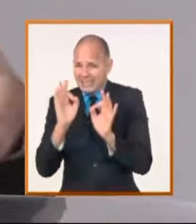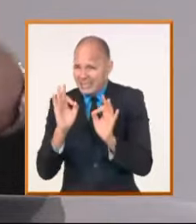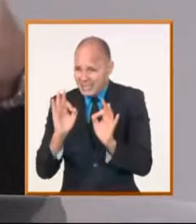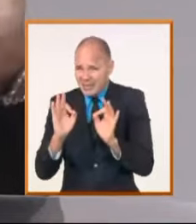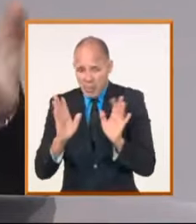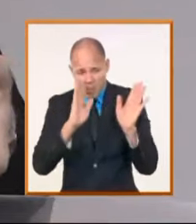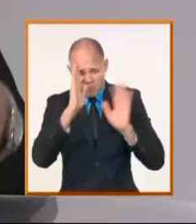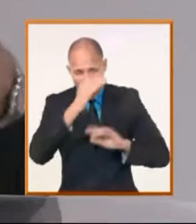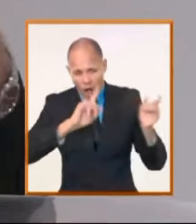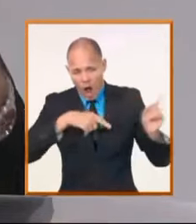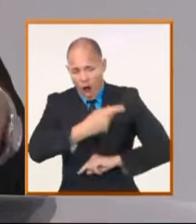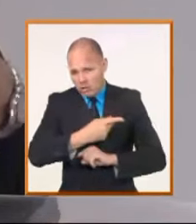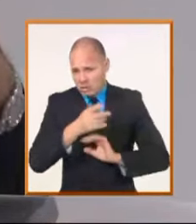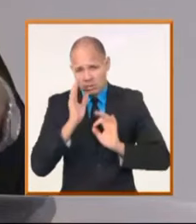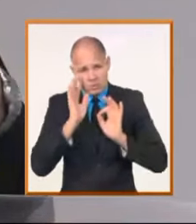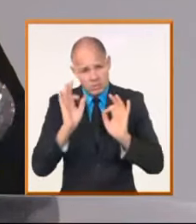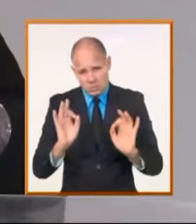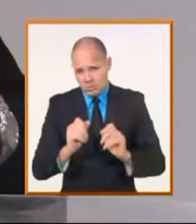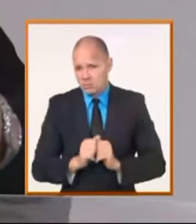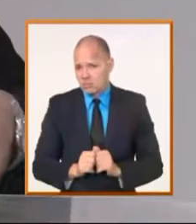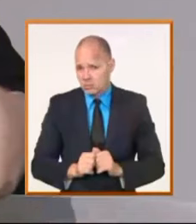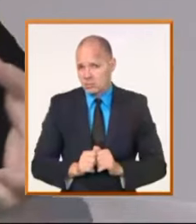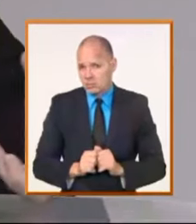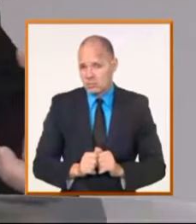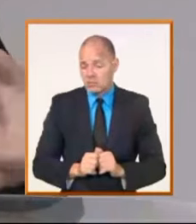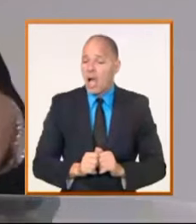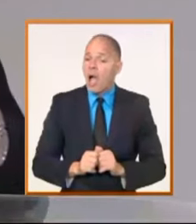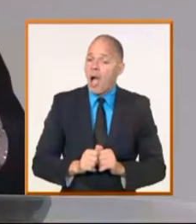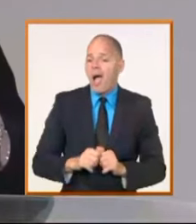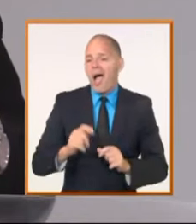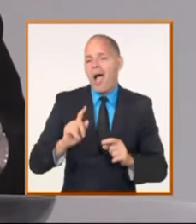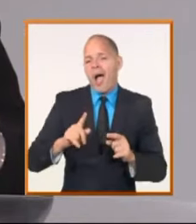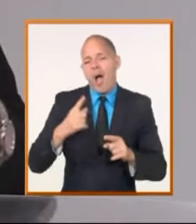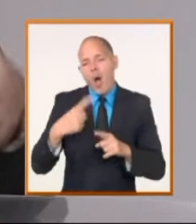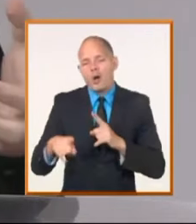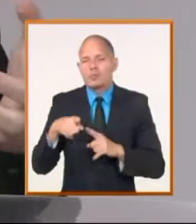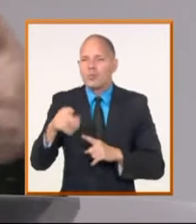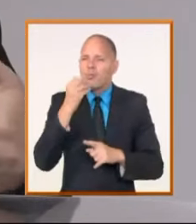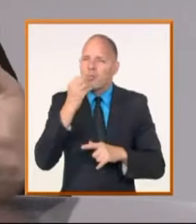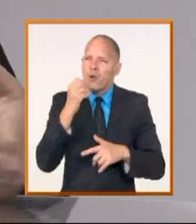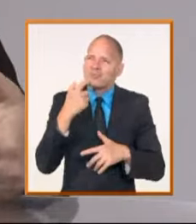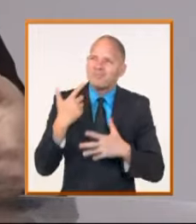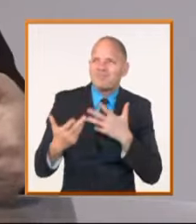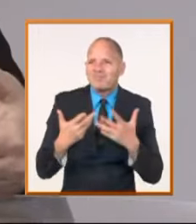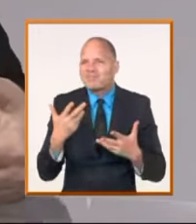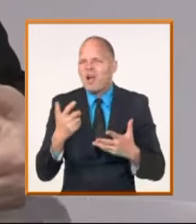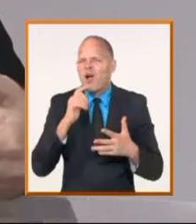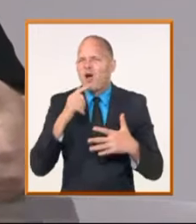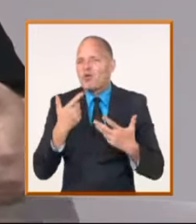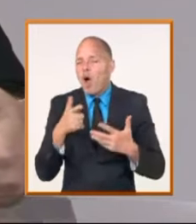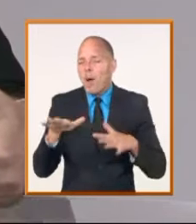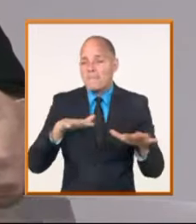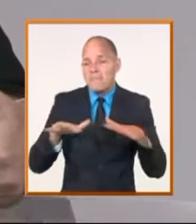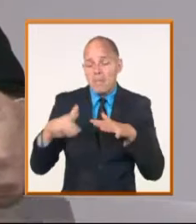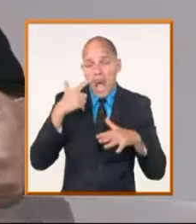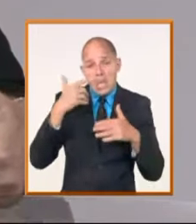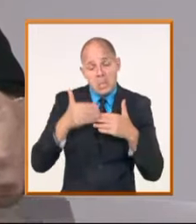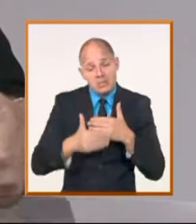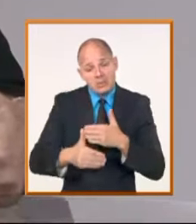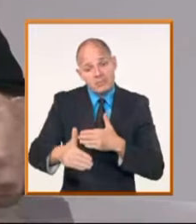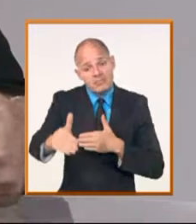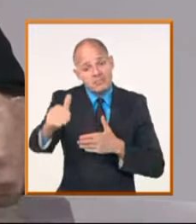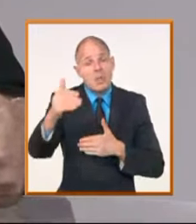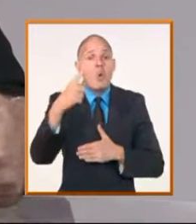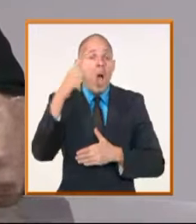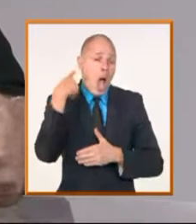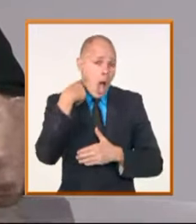al mismo tiempo pudiera disminuir el valor que eso tiene en términos de la conformación de política en general. De todas maneras, todo eso es un escenario que hay que ver de aquí a los